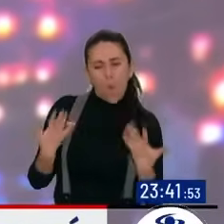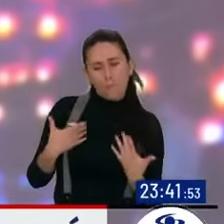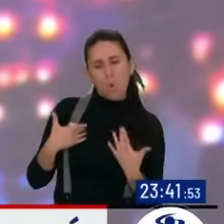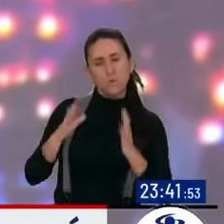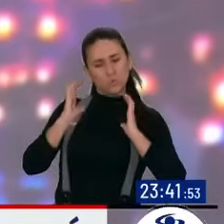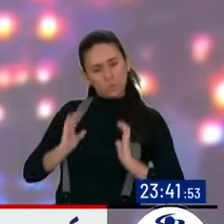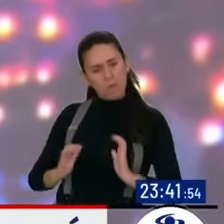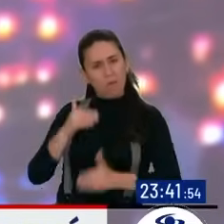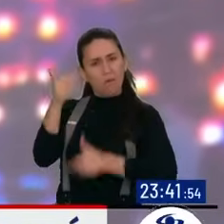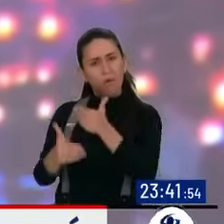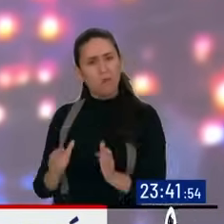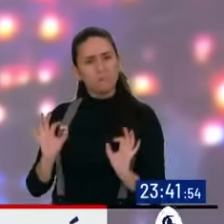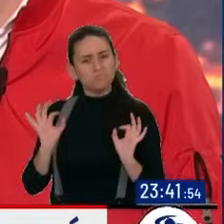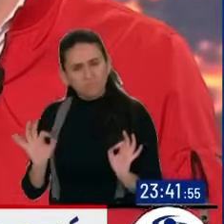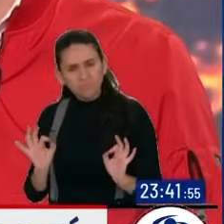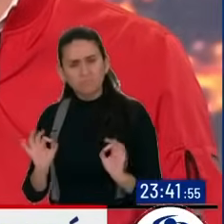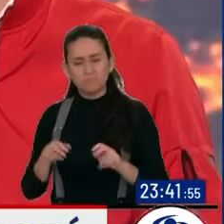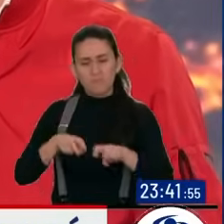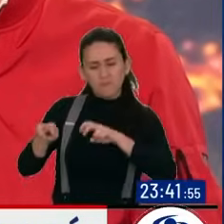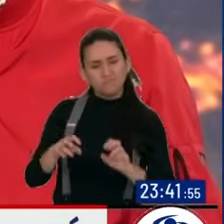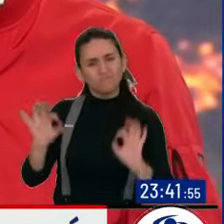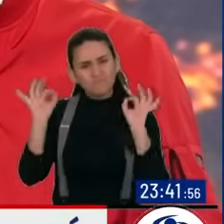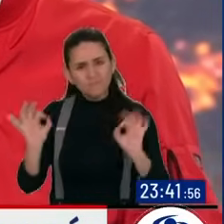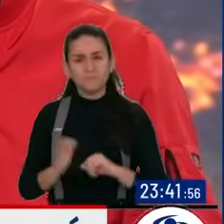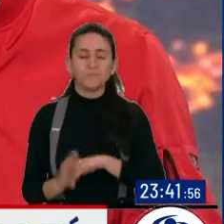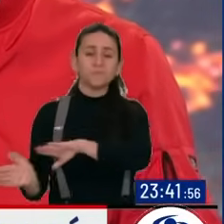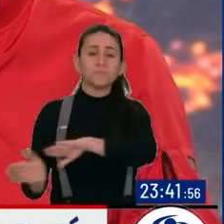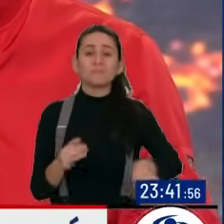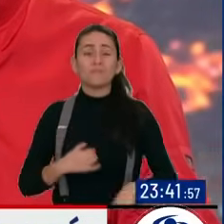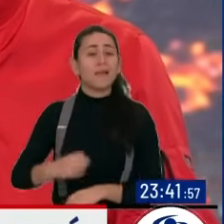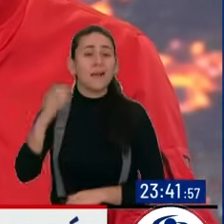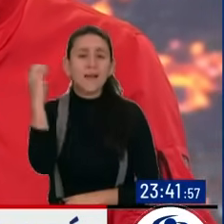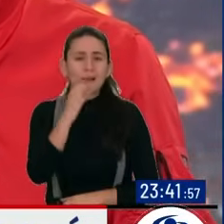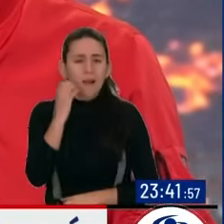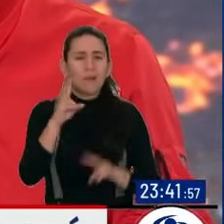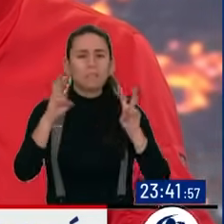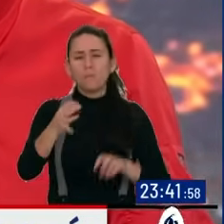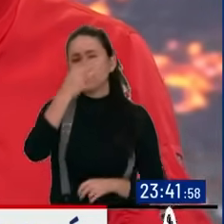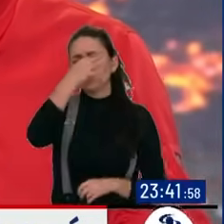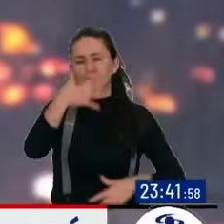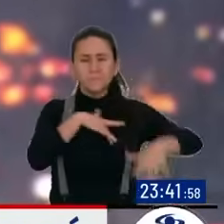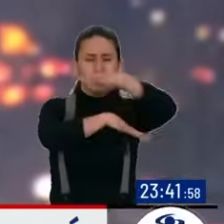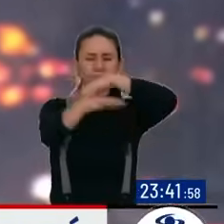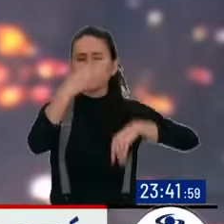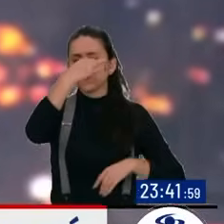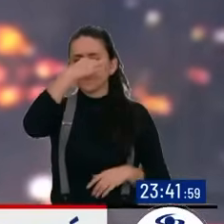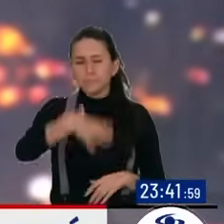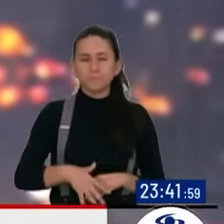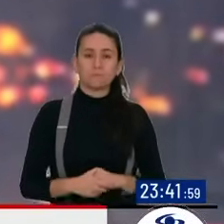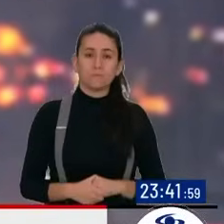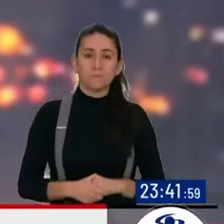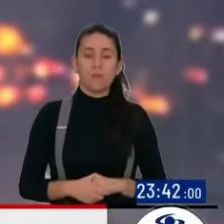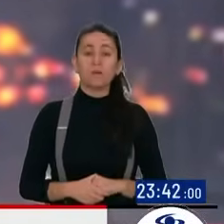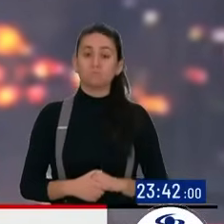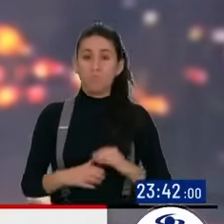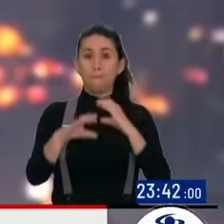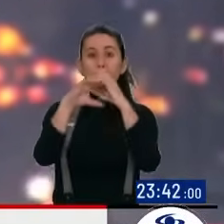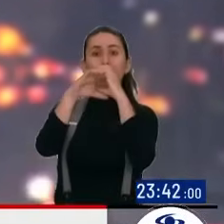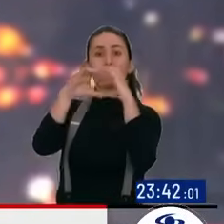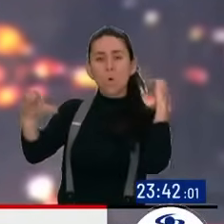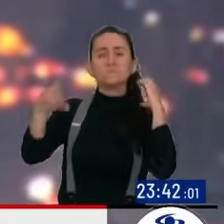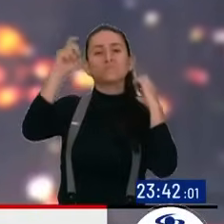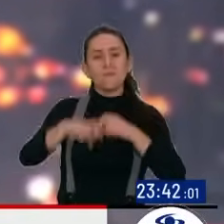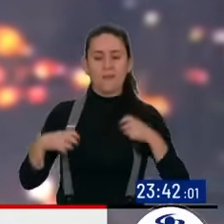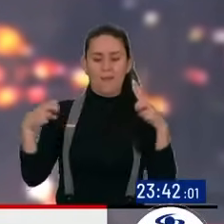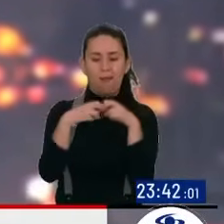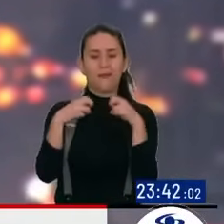y el buen manejo vial. Carlos Fernando Galán sobre la contaminación en la ciudad. Buses eléctricos, tenemos que seguir